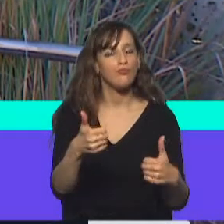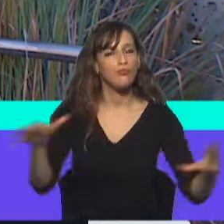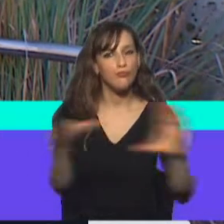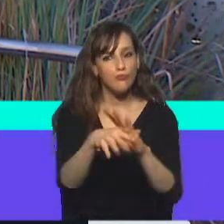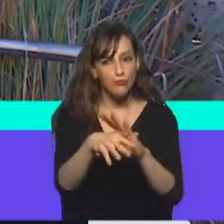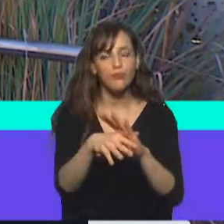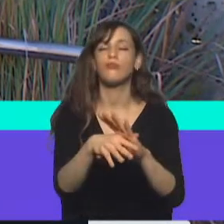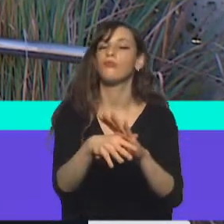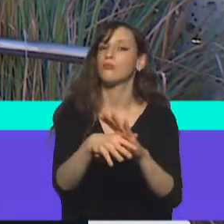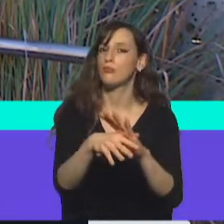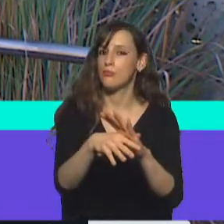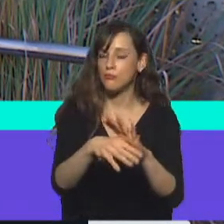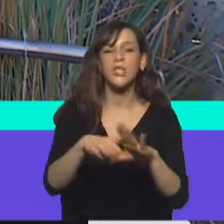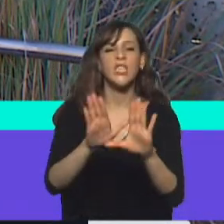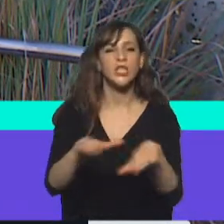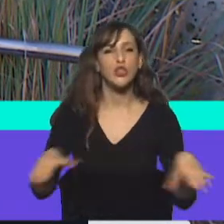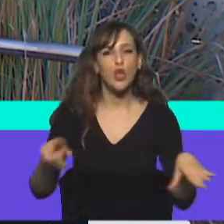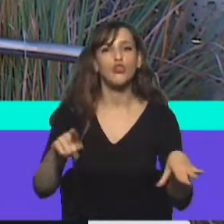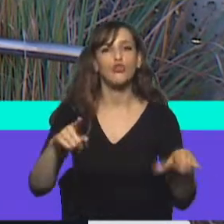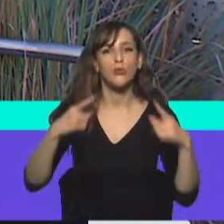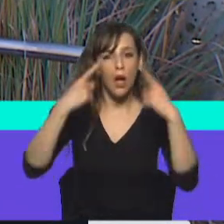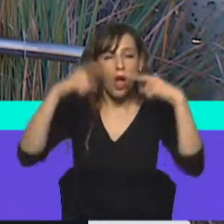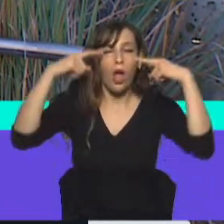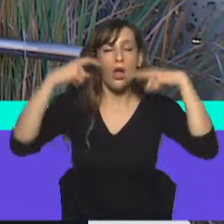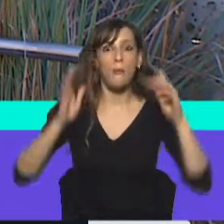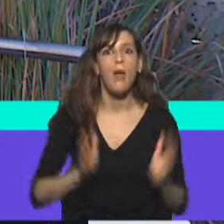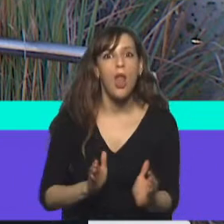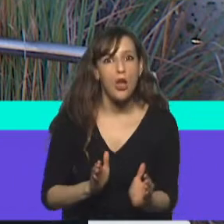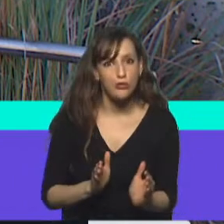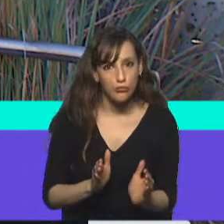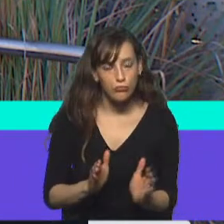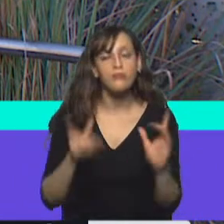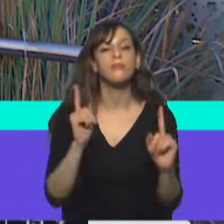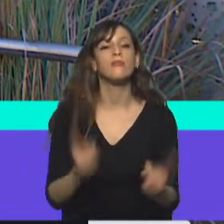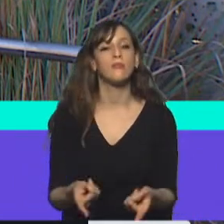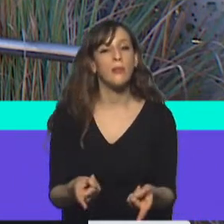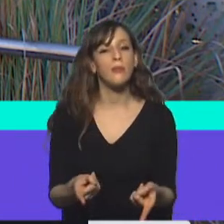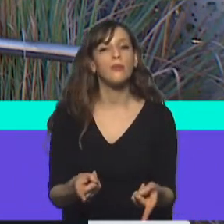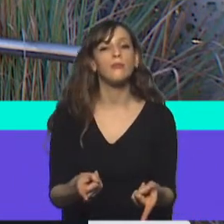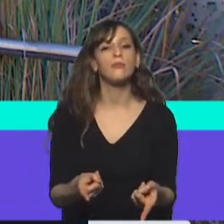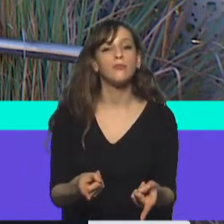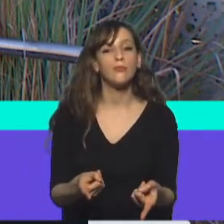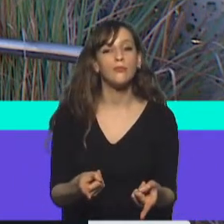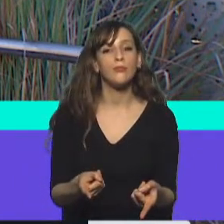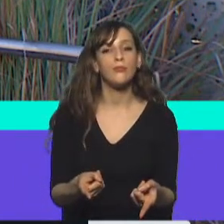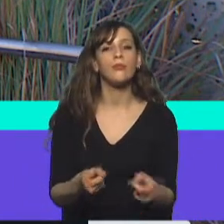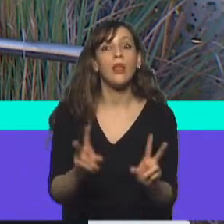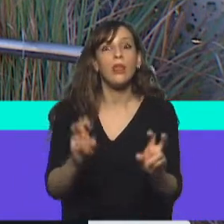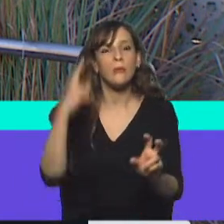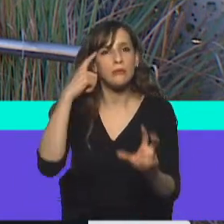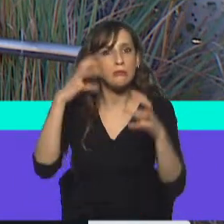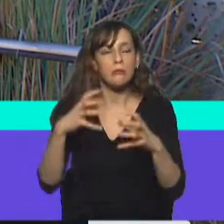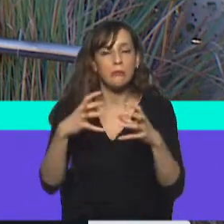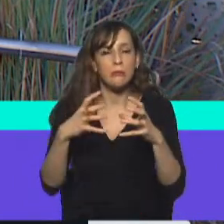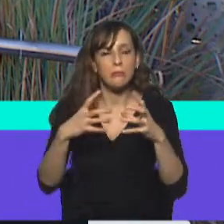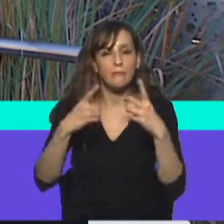de niños el control de las crisis y mejorar también estas alteraciones electroencefalográficas. Por